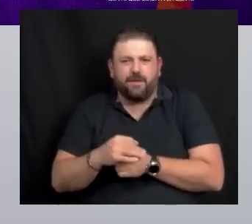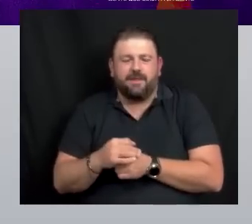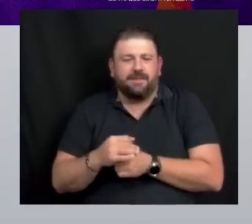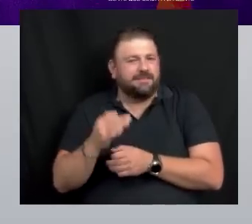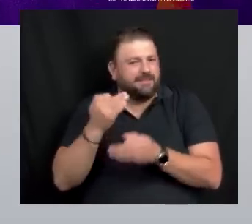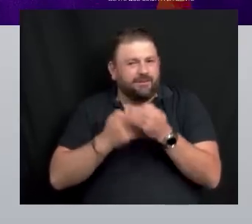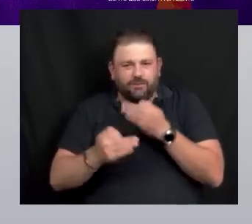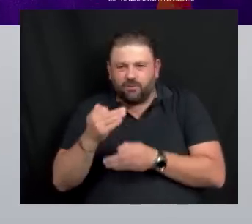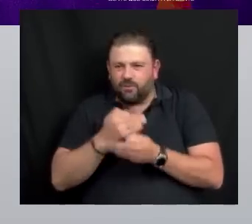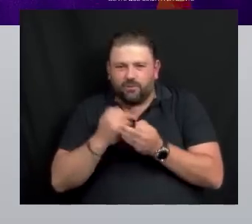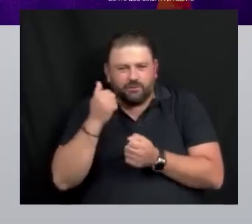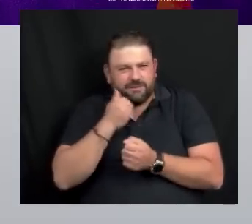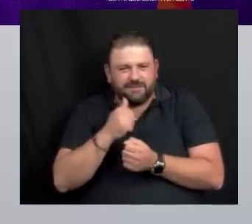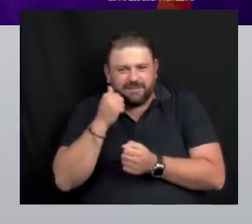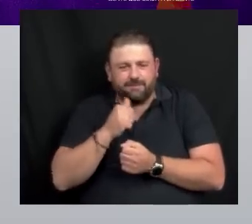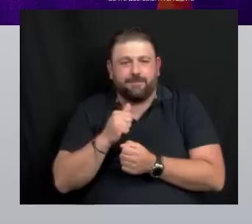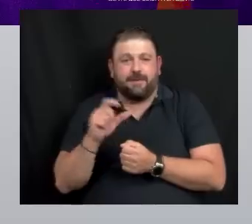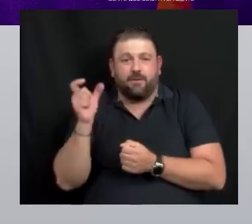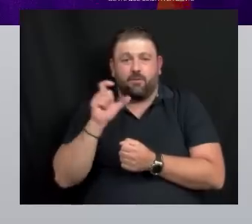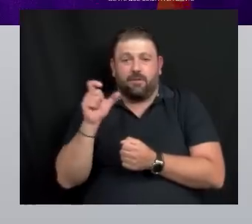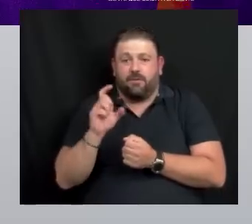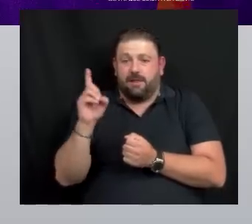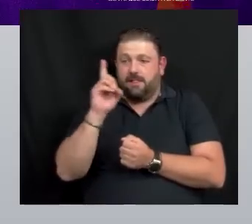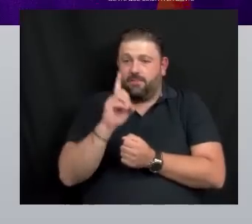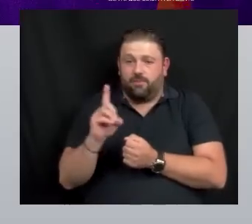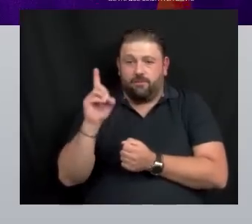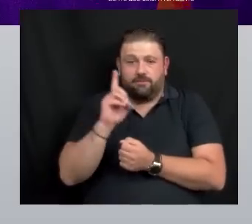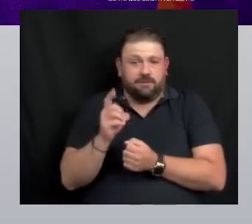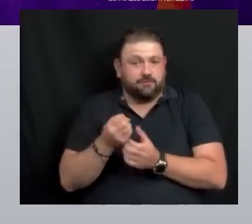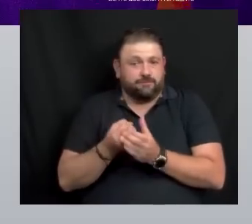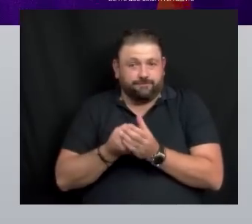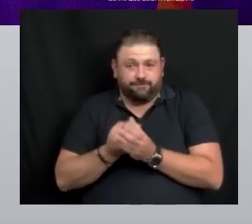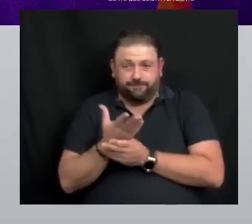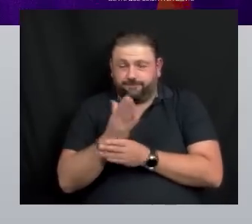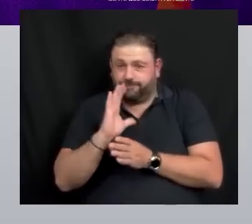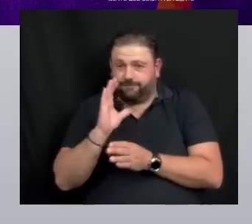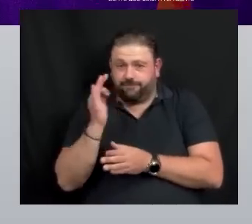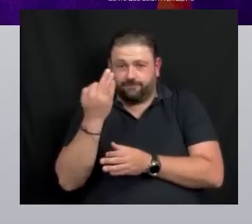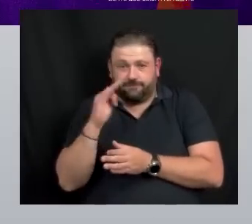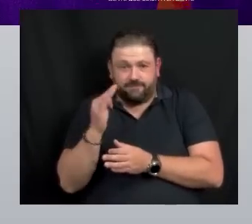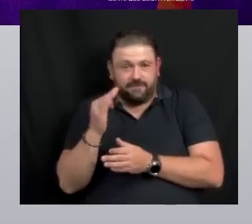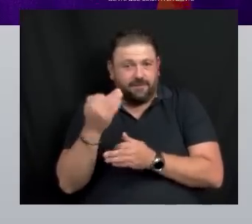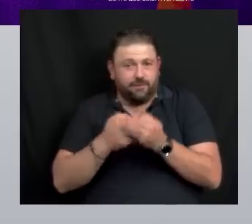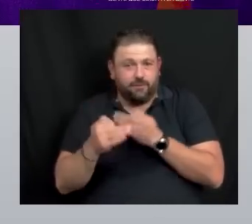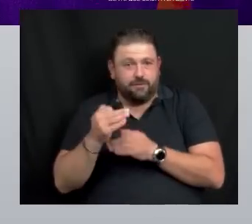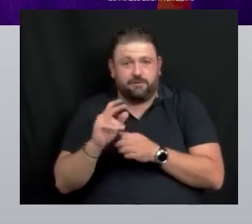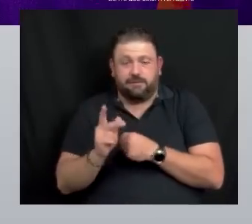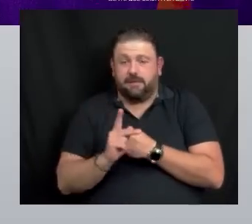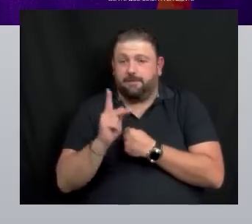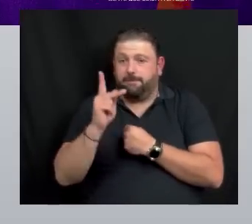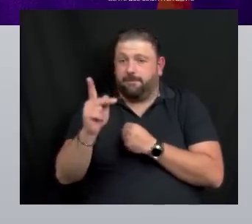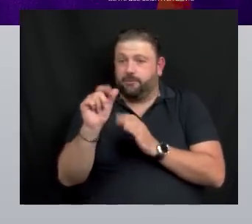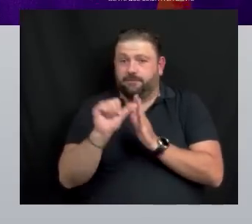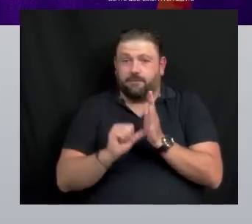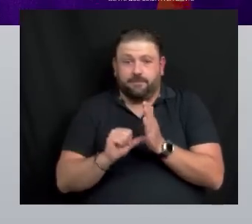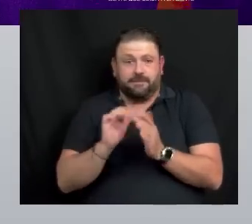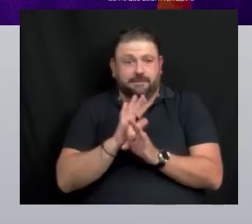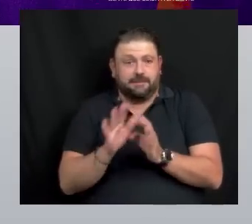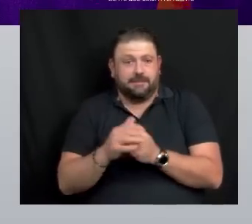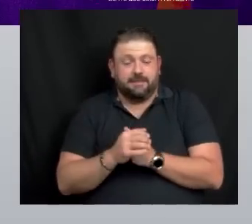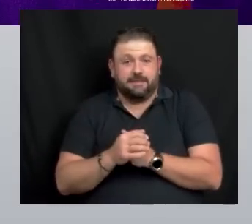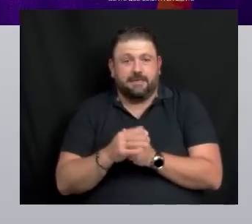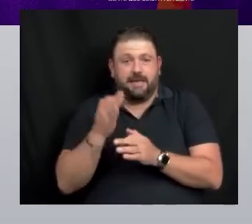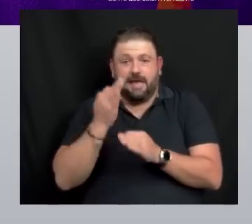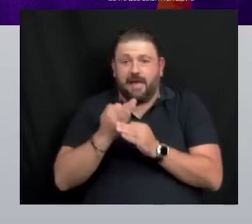Extravaganas, saliendo del domingo 12 de este febrero que viene, próximo mes ya, estamos